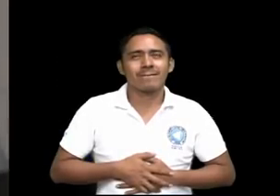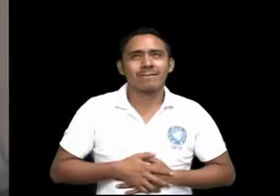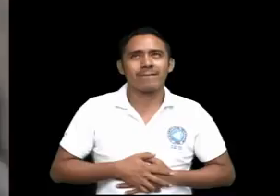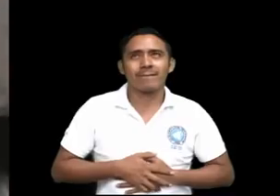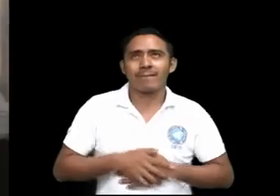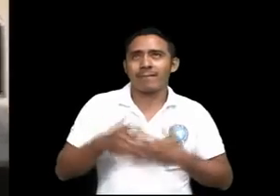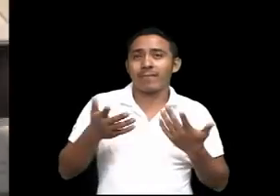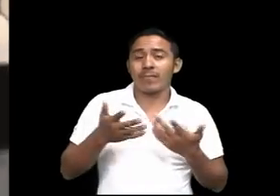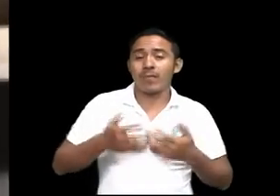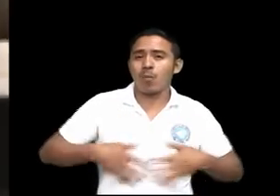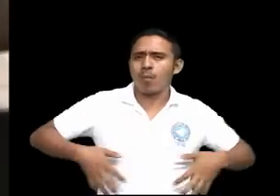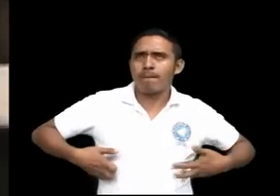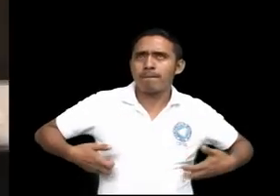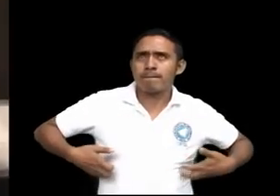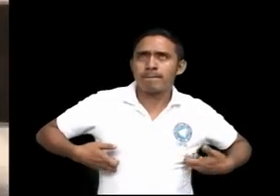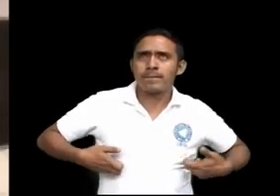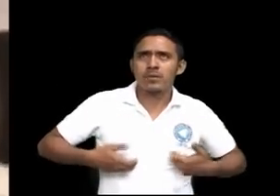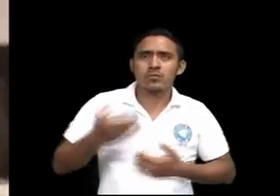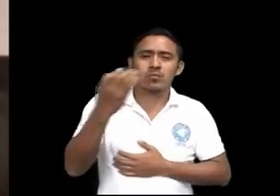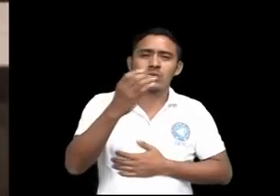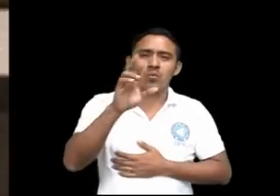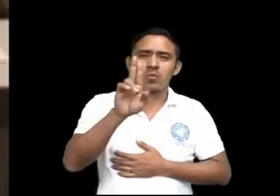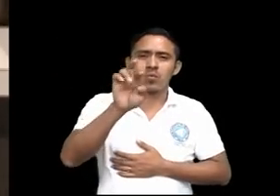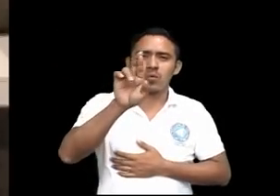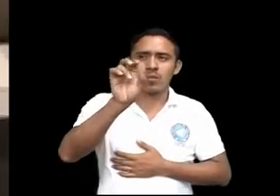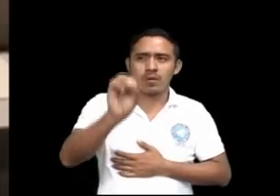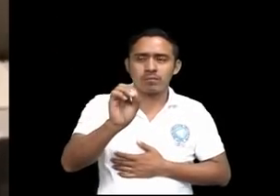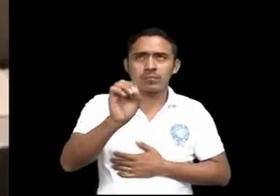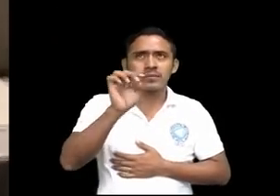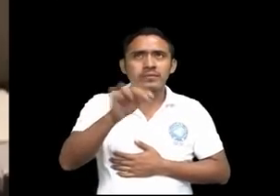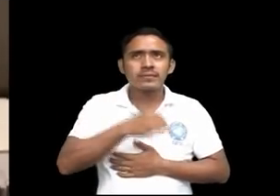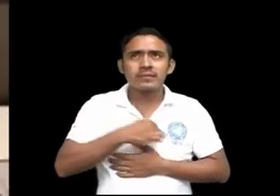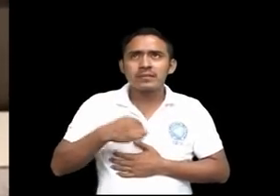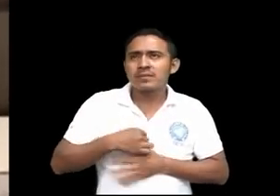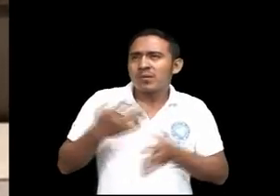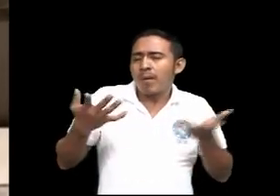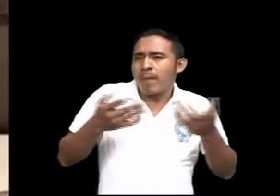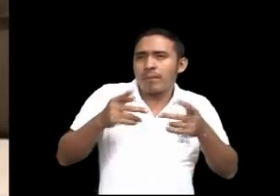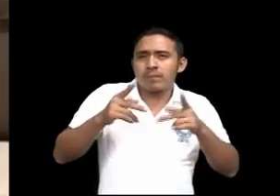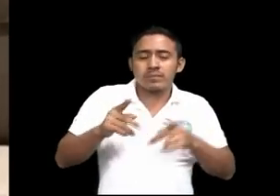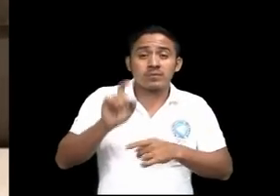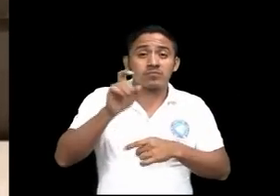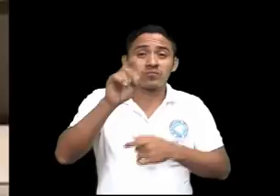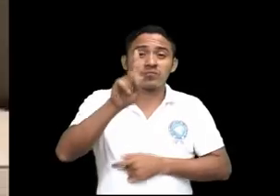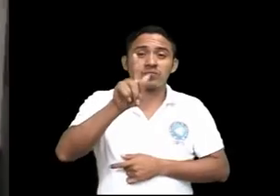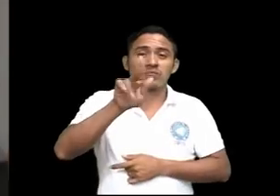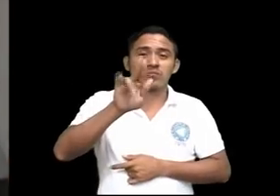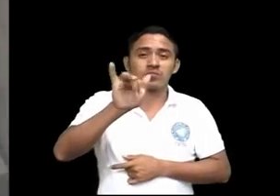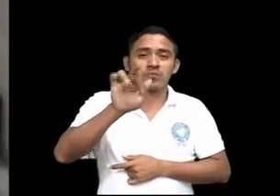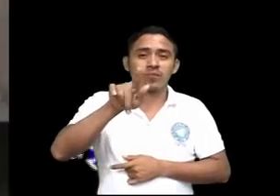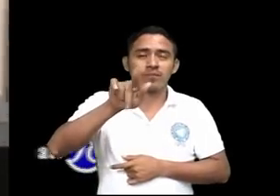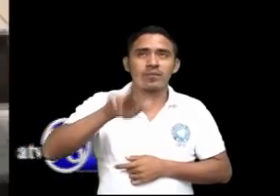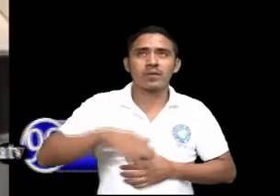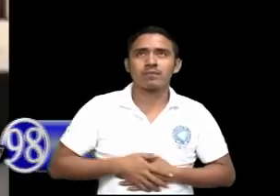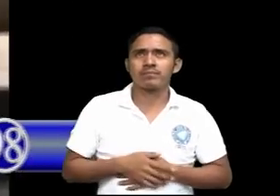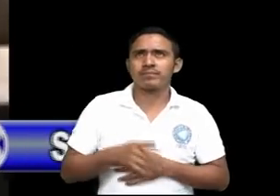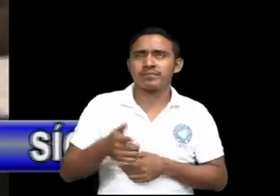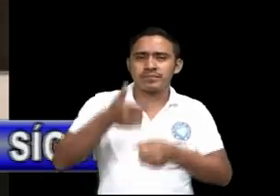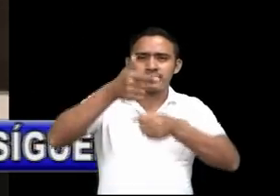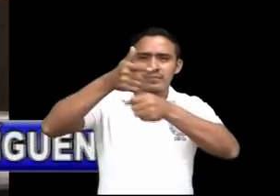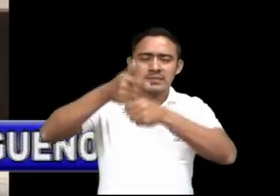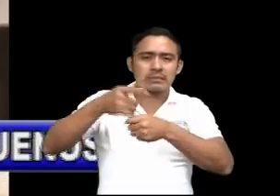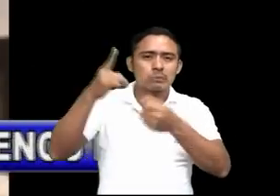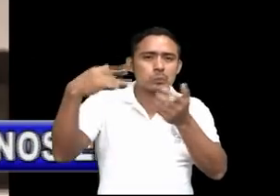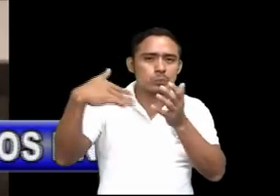Es un simio cuervo, el animal que hace enloquecer a Twitter. El video cuenta con miles